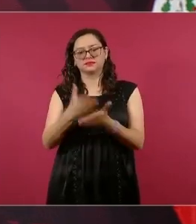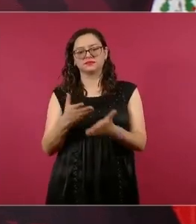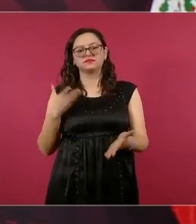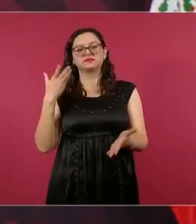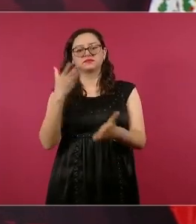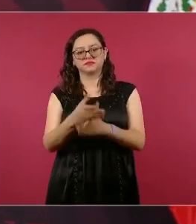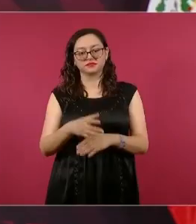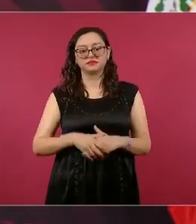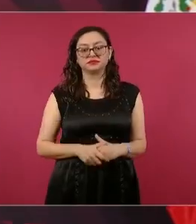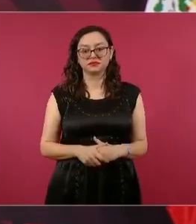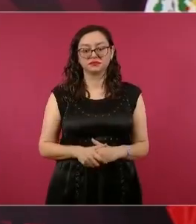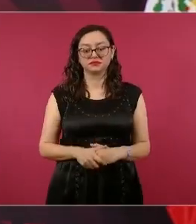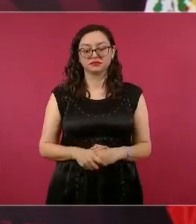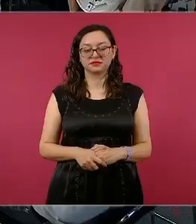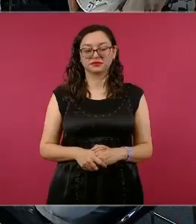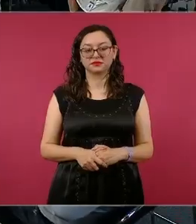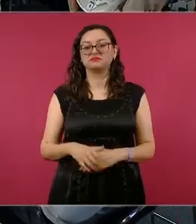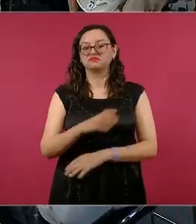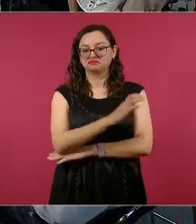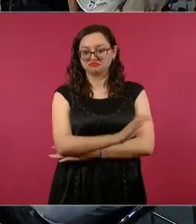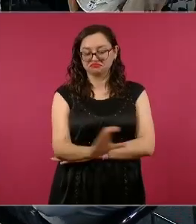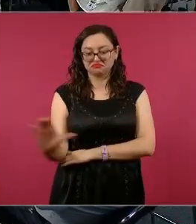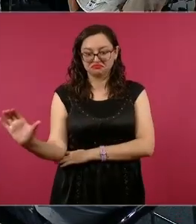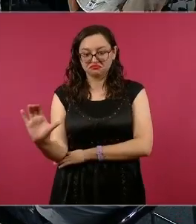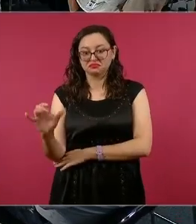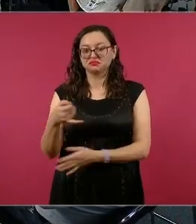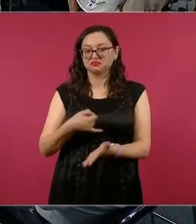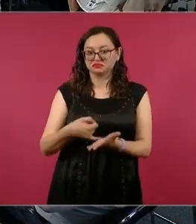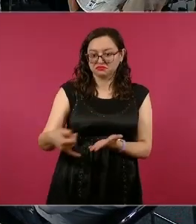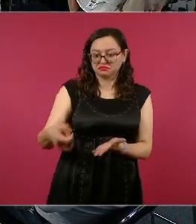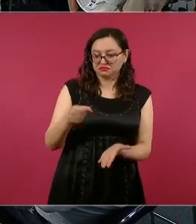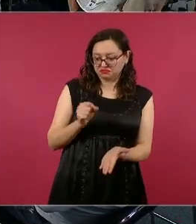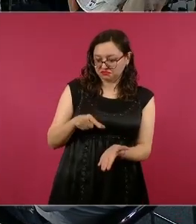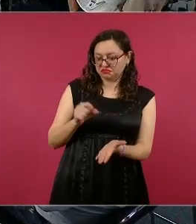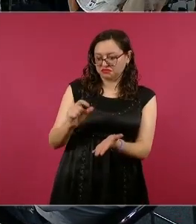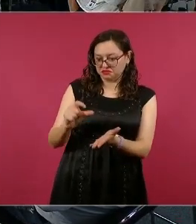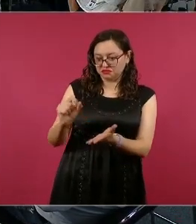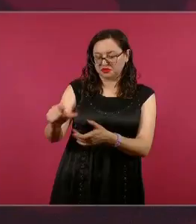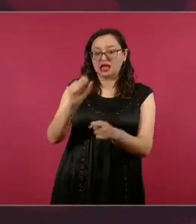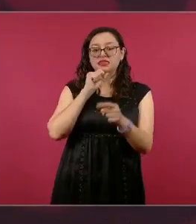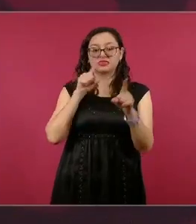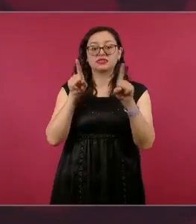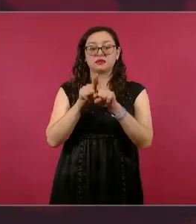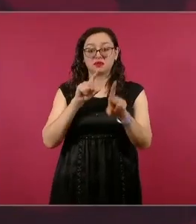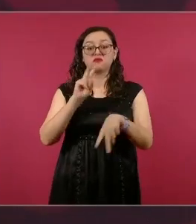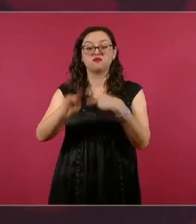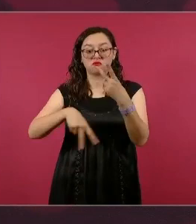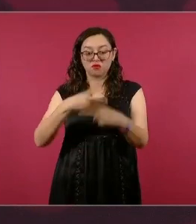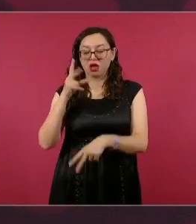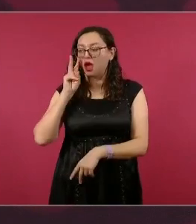Y a Sembrando Vida, ¿sí? Digo, no solo al camino. Camino,